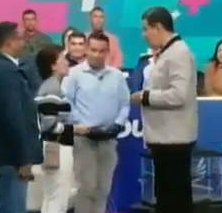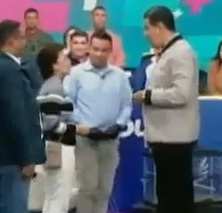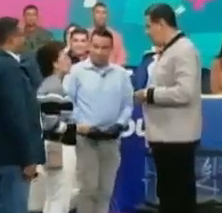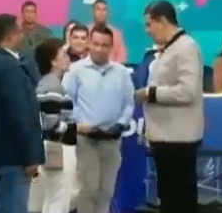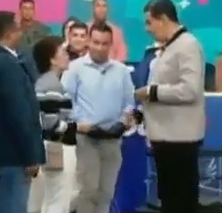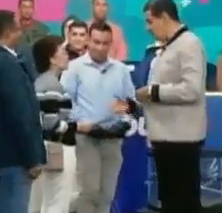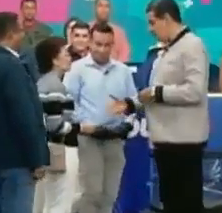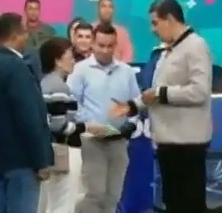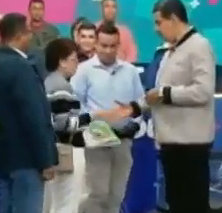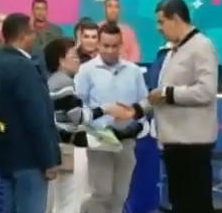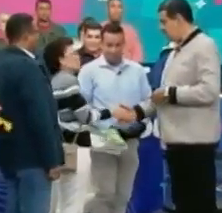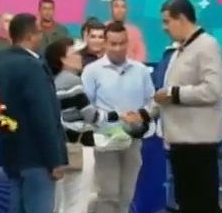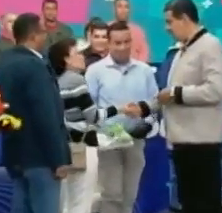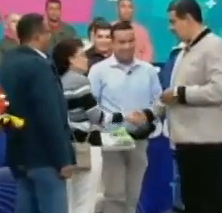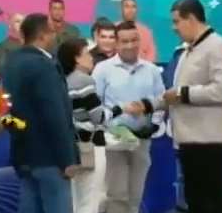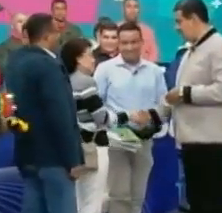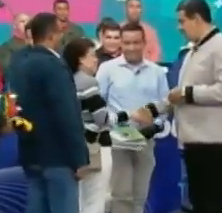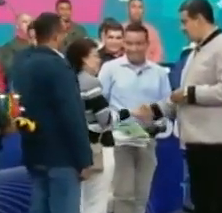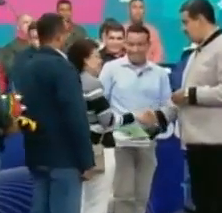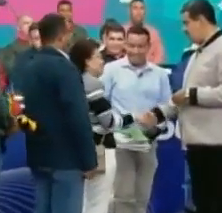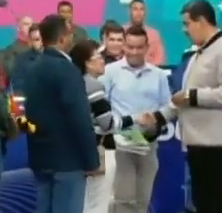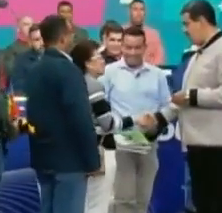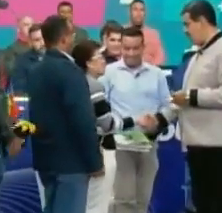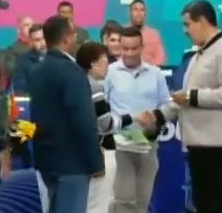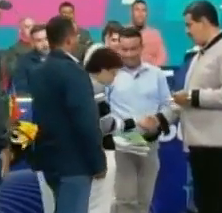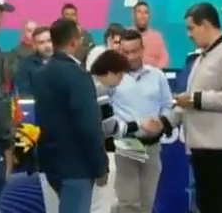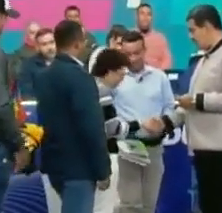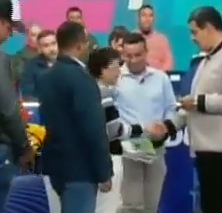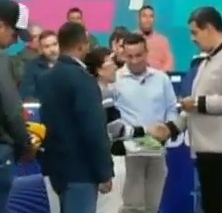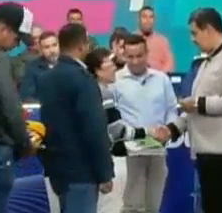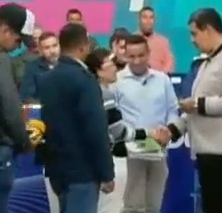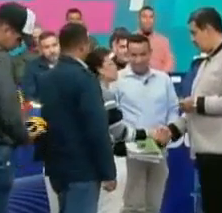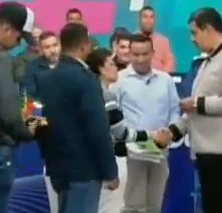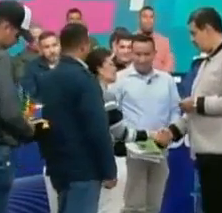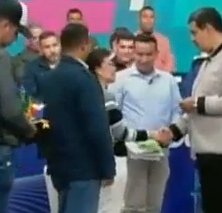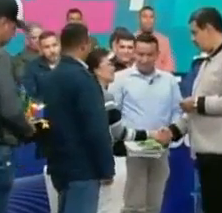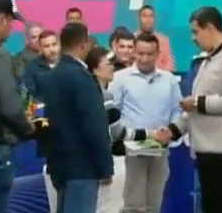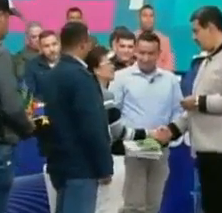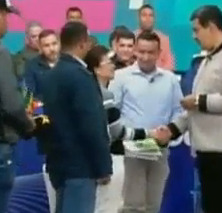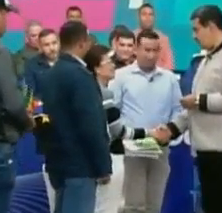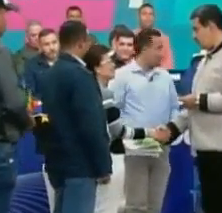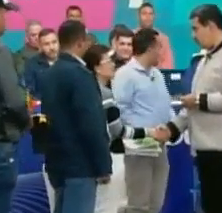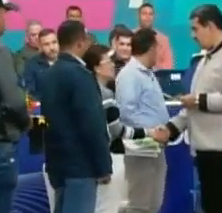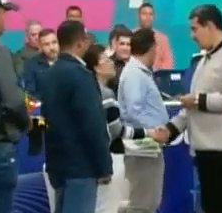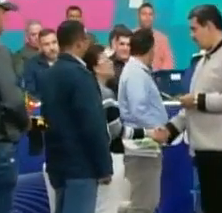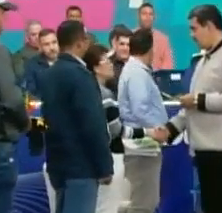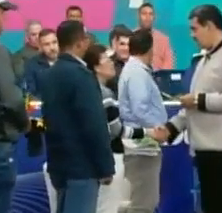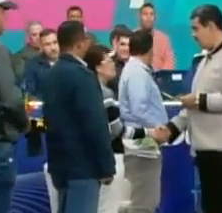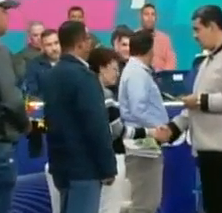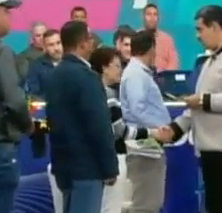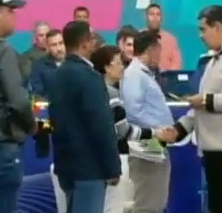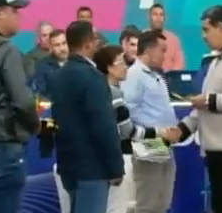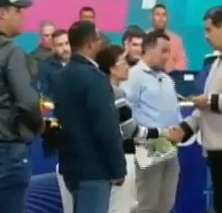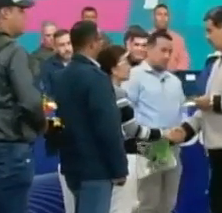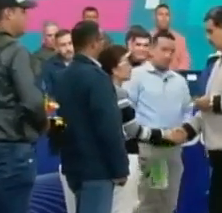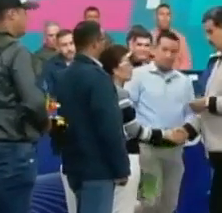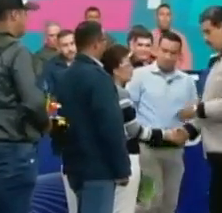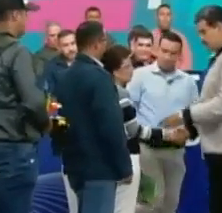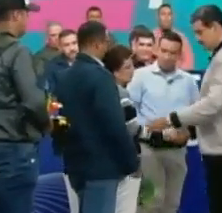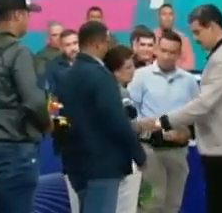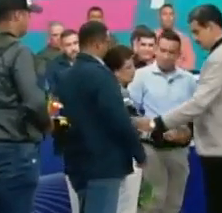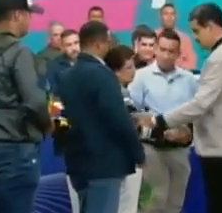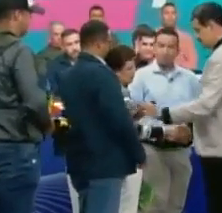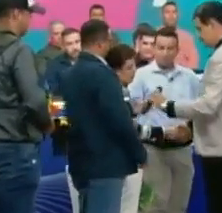Arrau. Arrau, yo le puse una Z. ¿Cómo estás? ¿Cómo te llamas tú? Rosario Madrid. Rosario Madrid, ¿de dónde eres tú? Soy